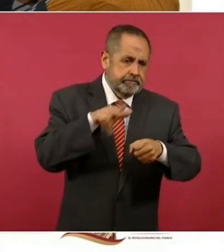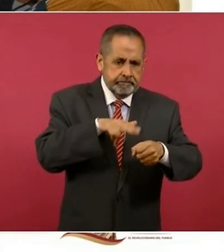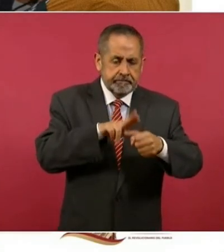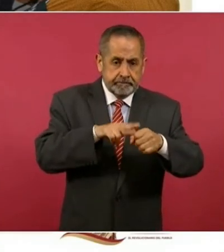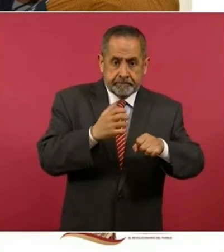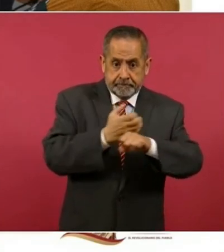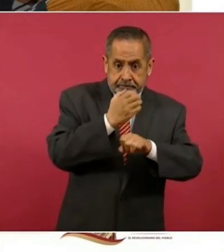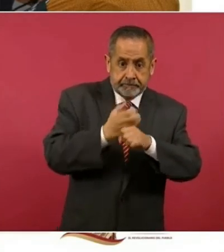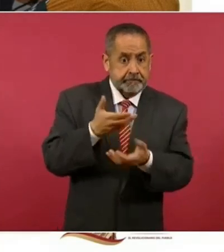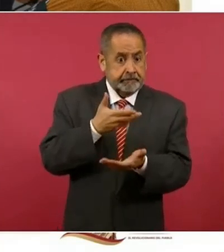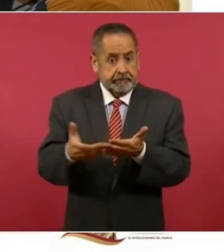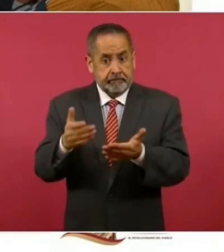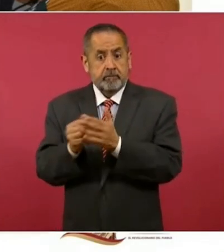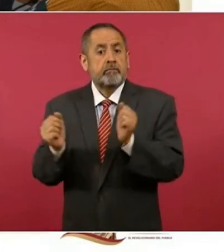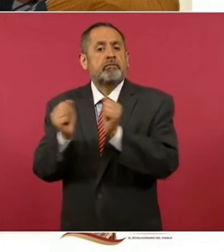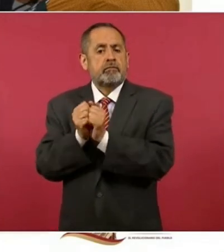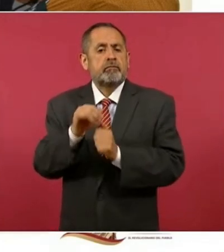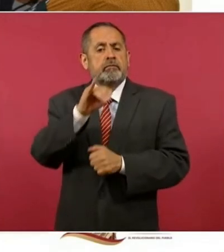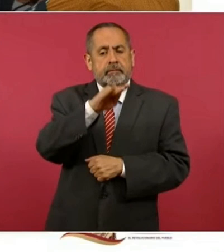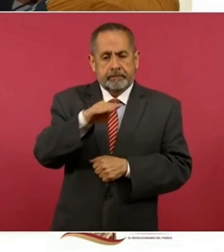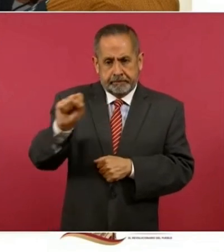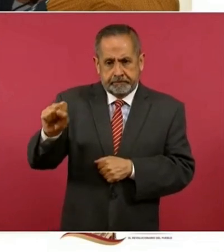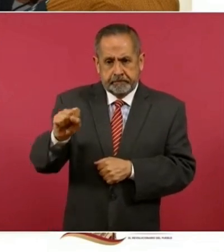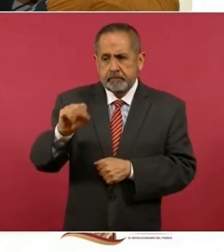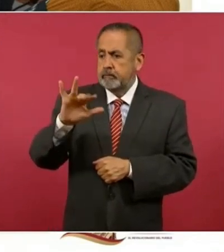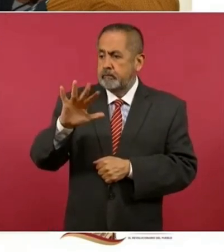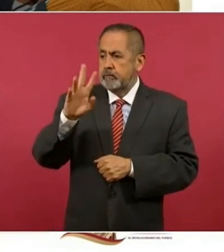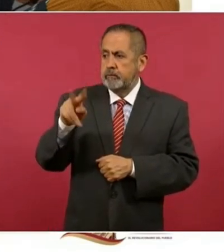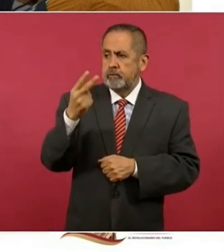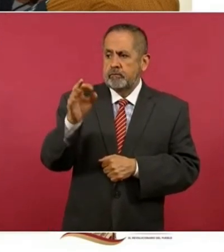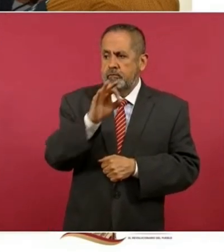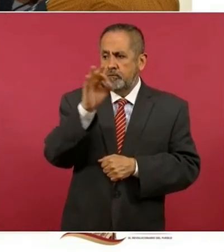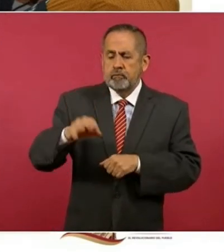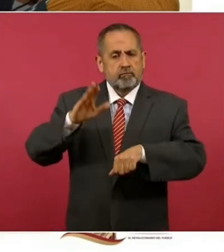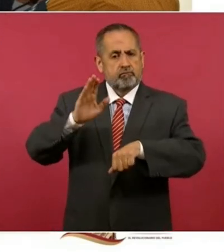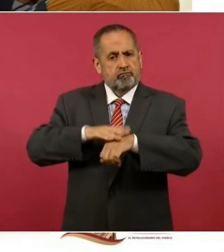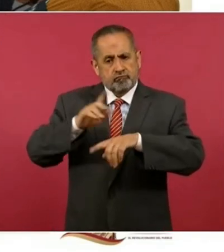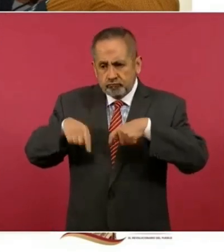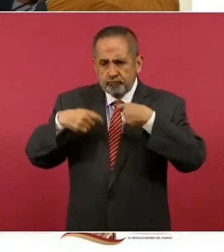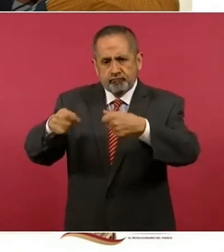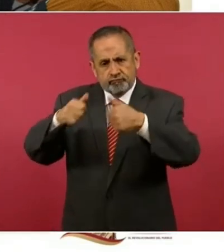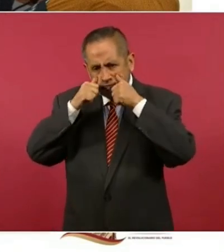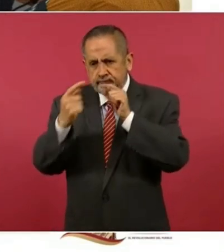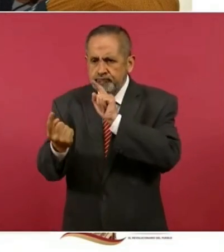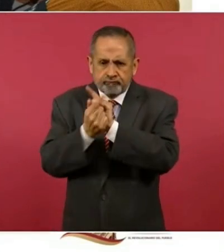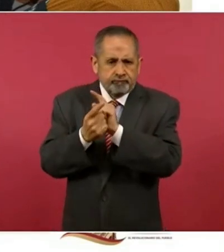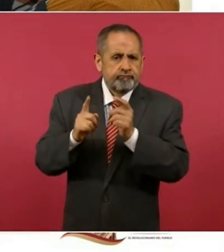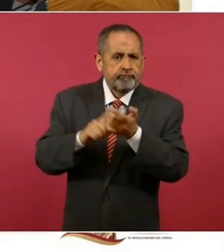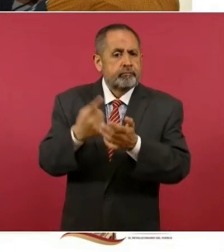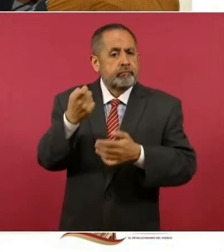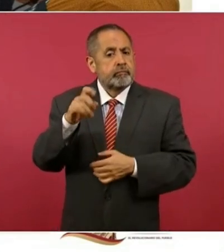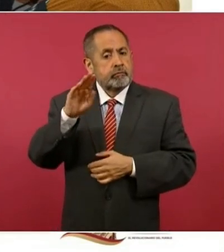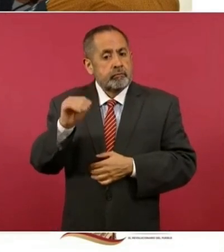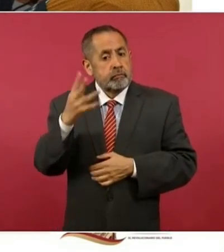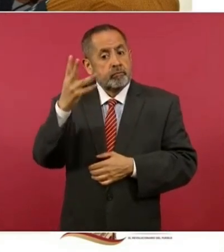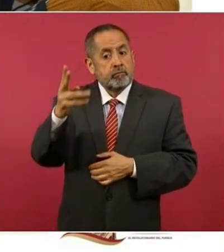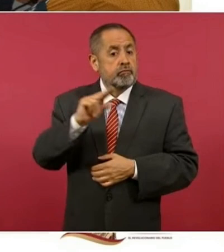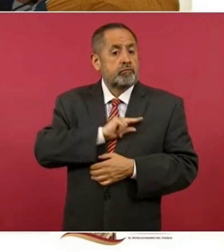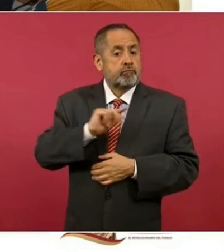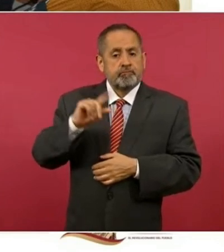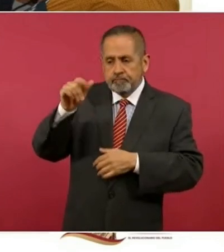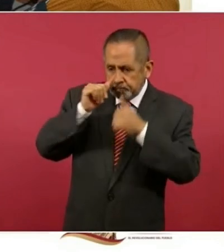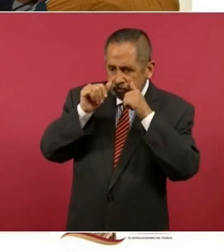estatal, ahora ya con IMSS Bienestar. 52% más consultas de medicina familiar, 194% más consultas de